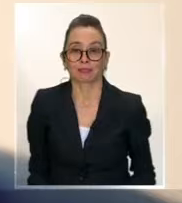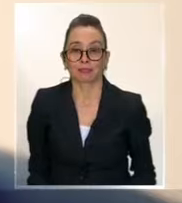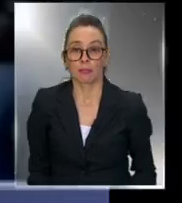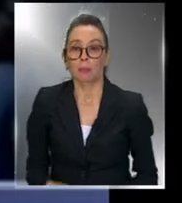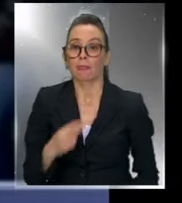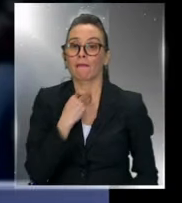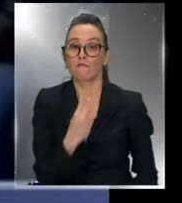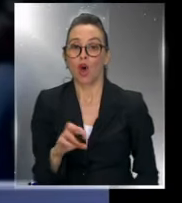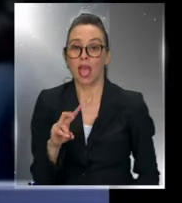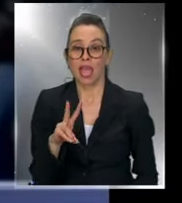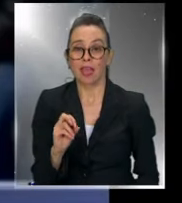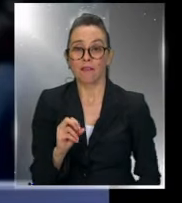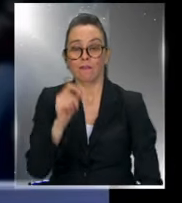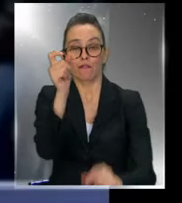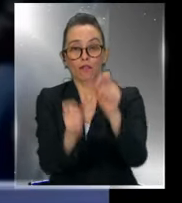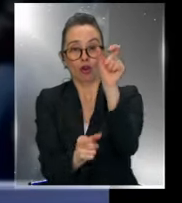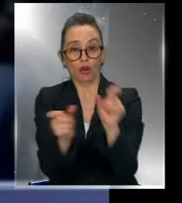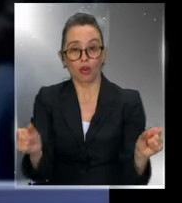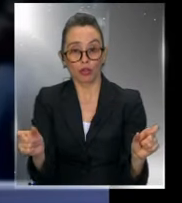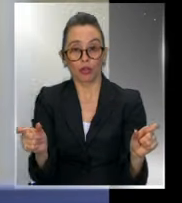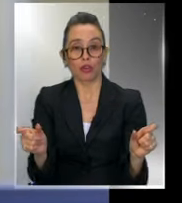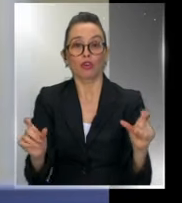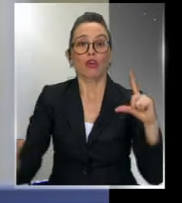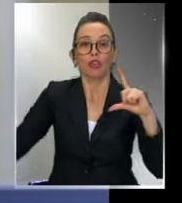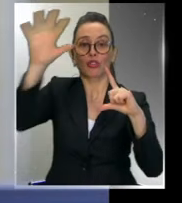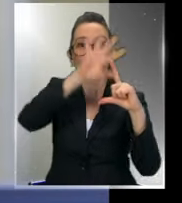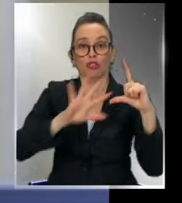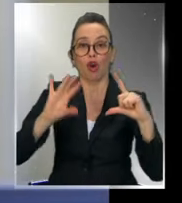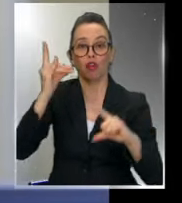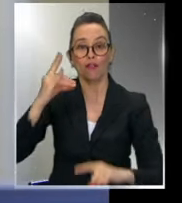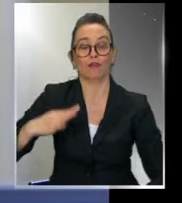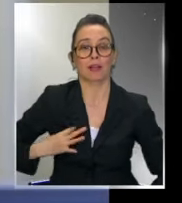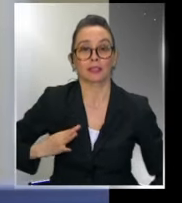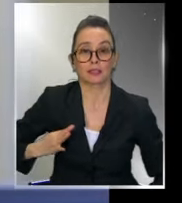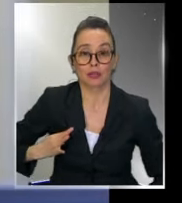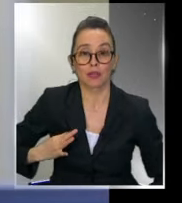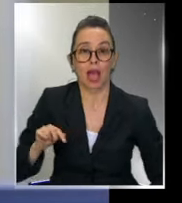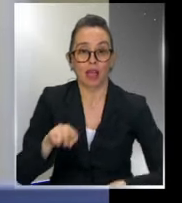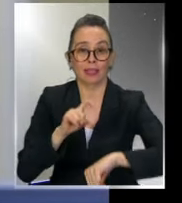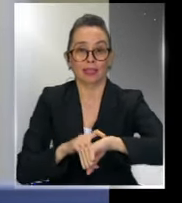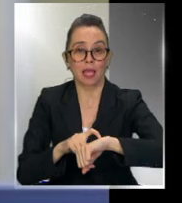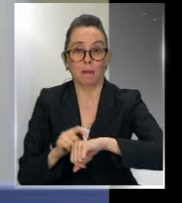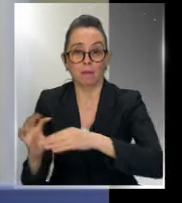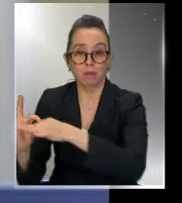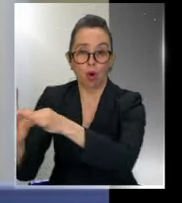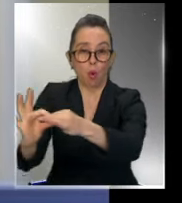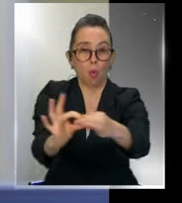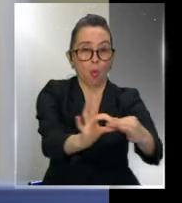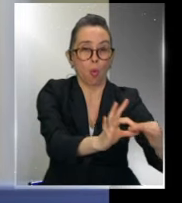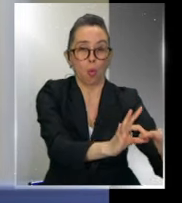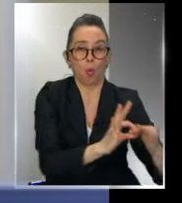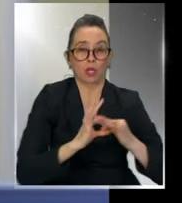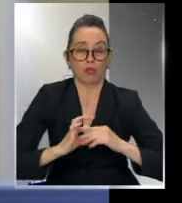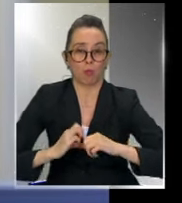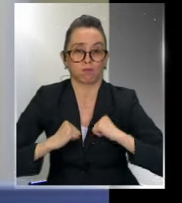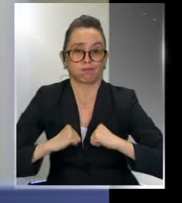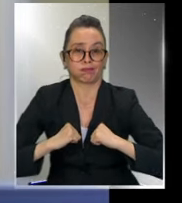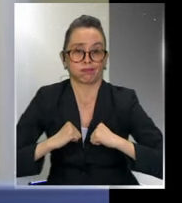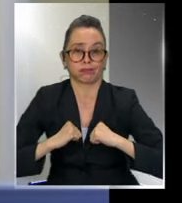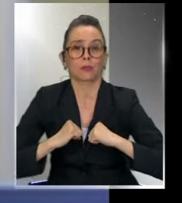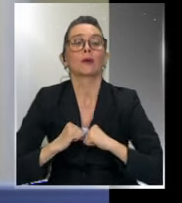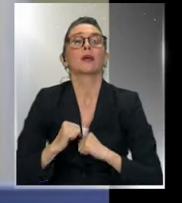Queridos compatriotas de toda Bolivia, es tiempo de la unidad más sólida. Es tiempo